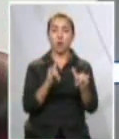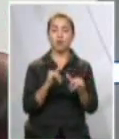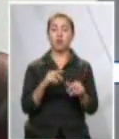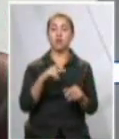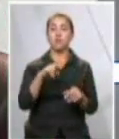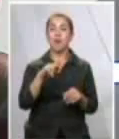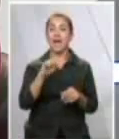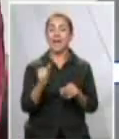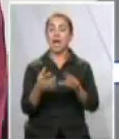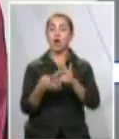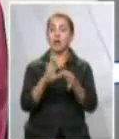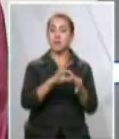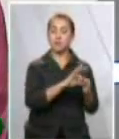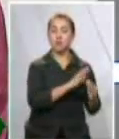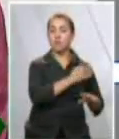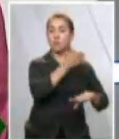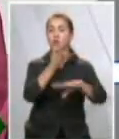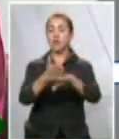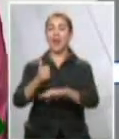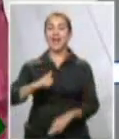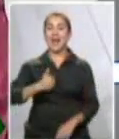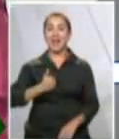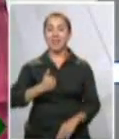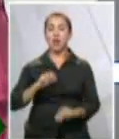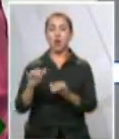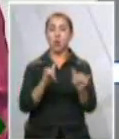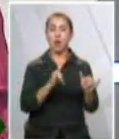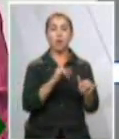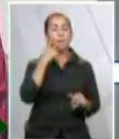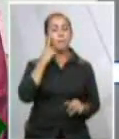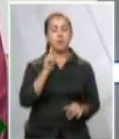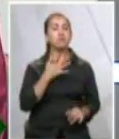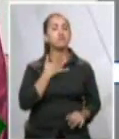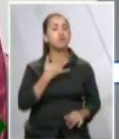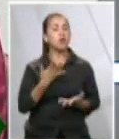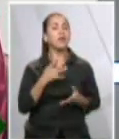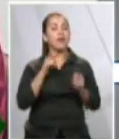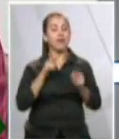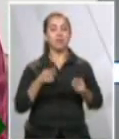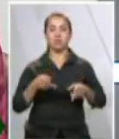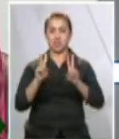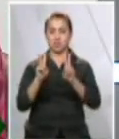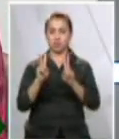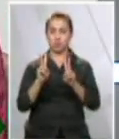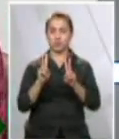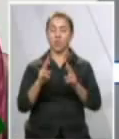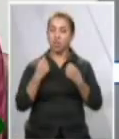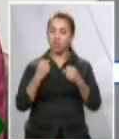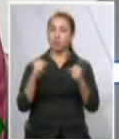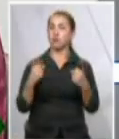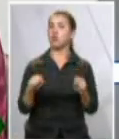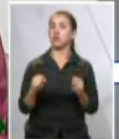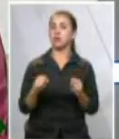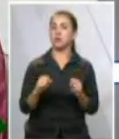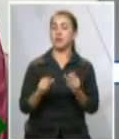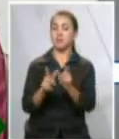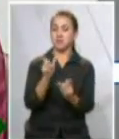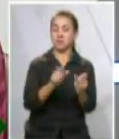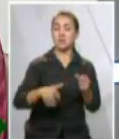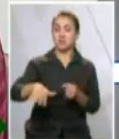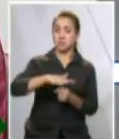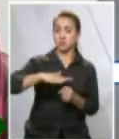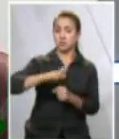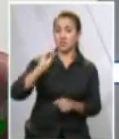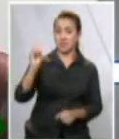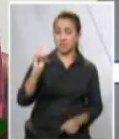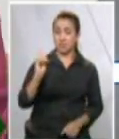Paralímpicos y vamos a ir a Canadá con los Juegos Paralímpicos, pero ¿por qué ese derecho al deporte de las personas en situación